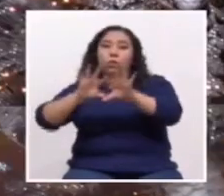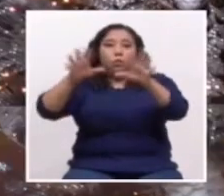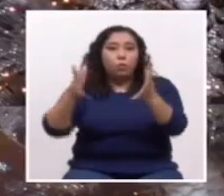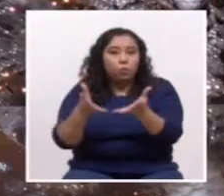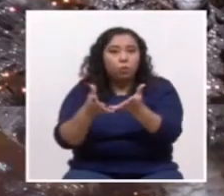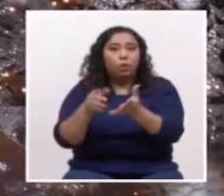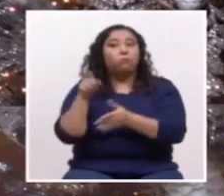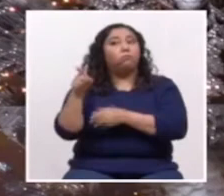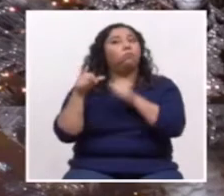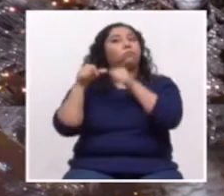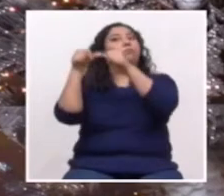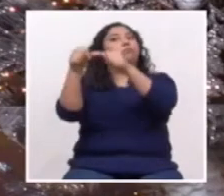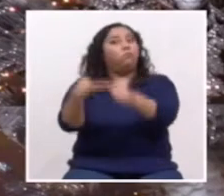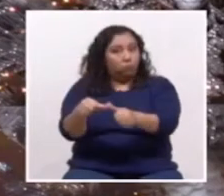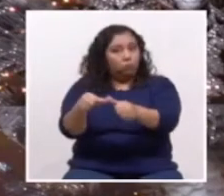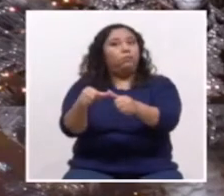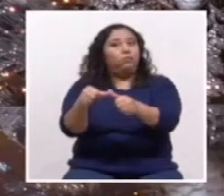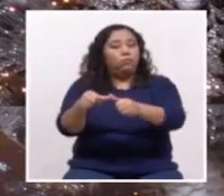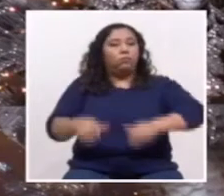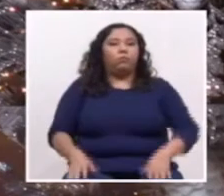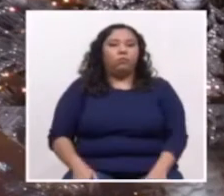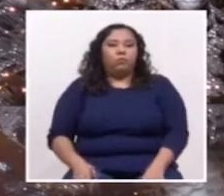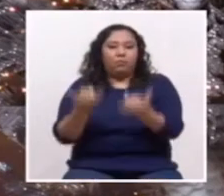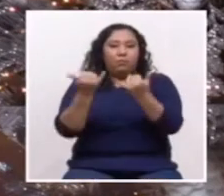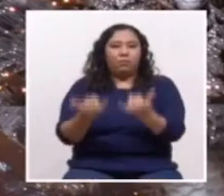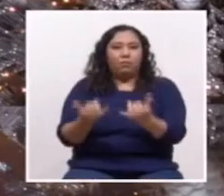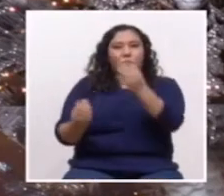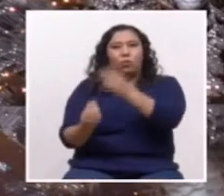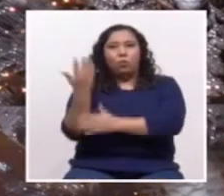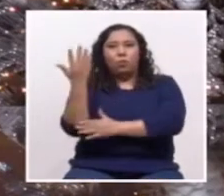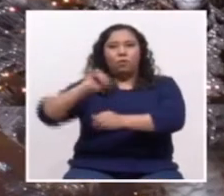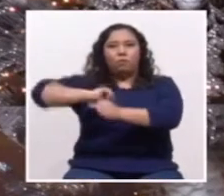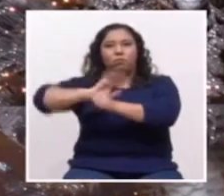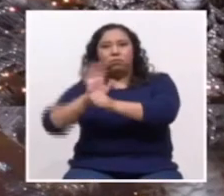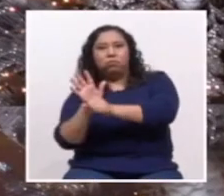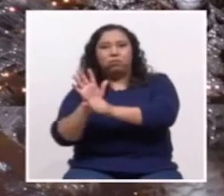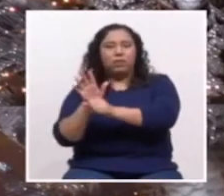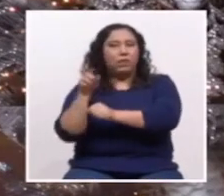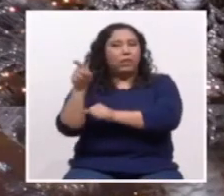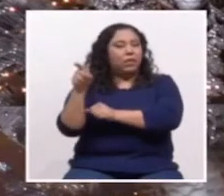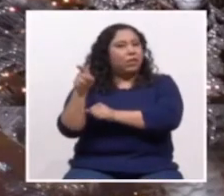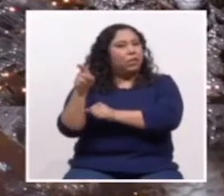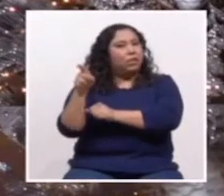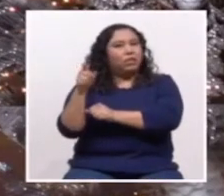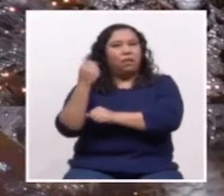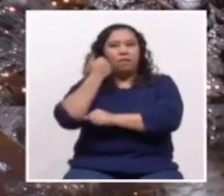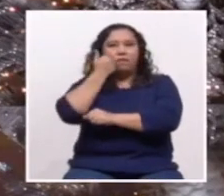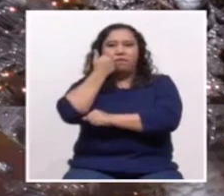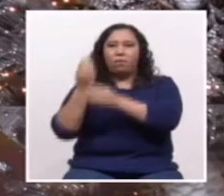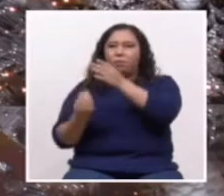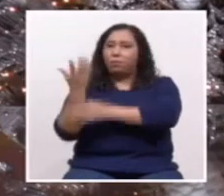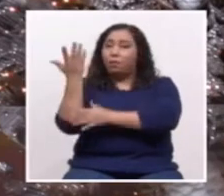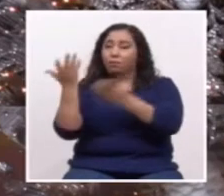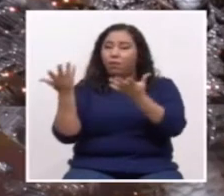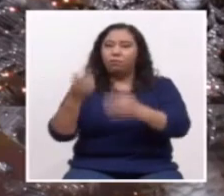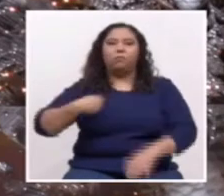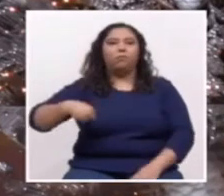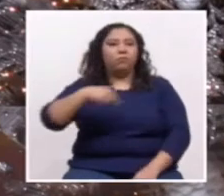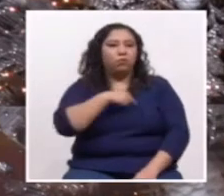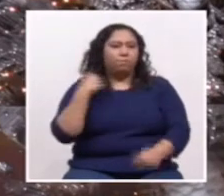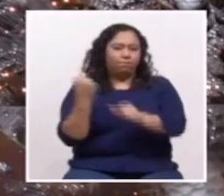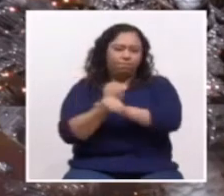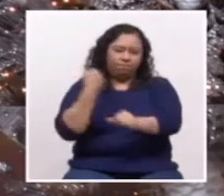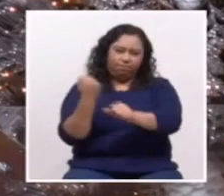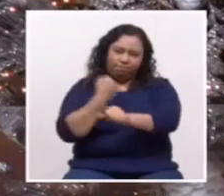guardia, más ahora que nos acecha una nueva cepa. Así como trabajaremos hasta el último